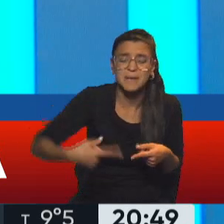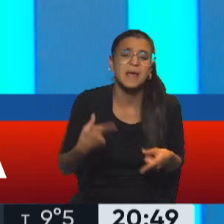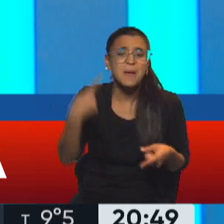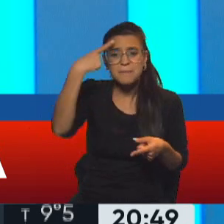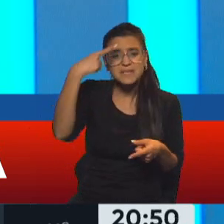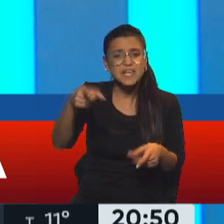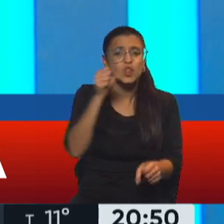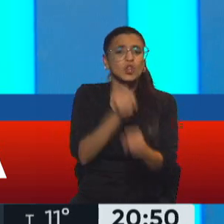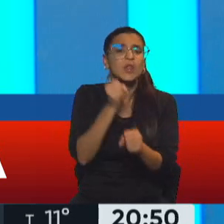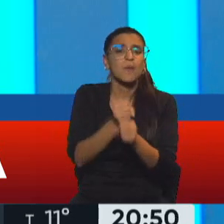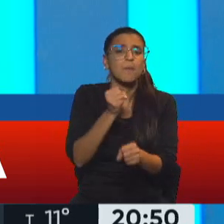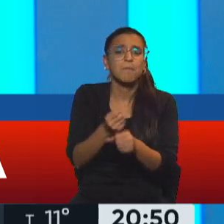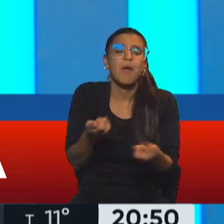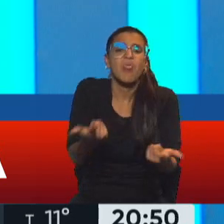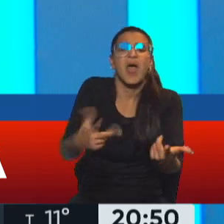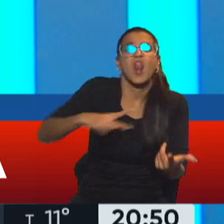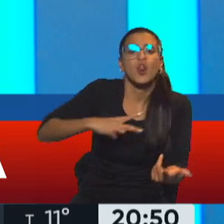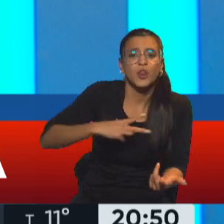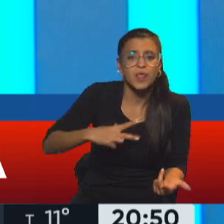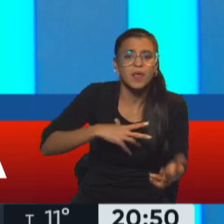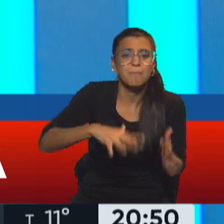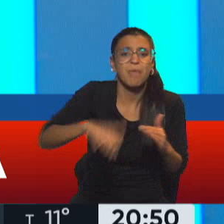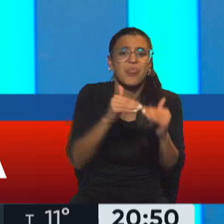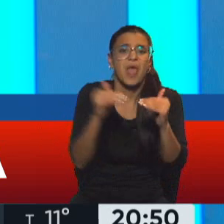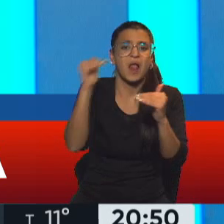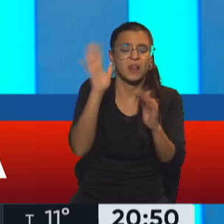en trabajar para los ricos, para la clase media alta.